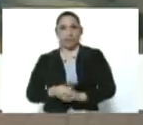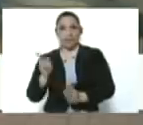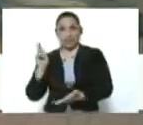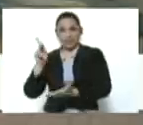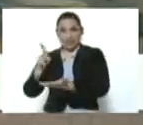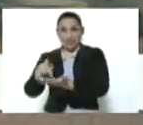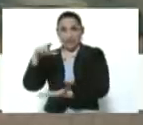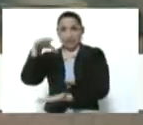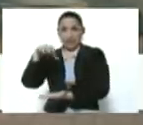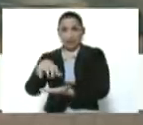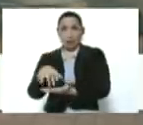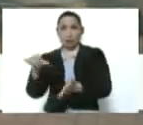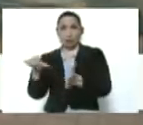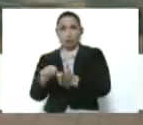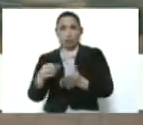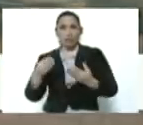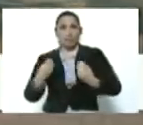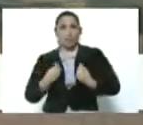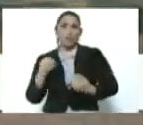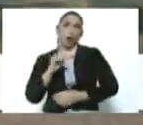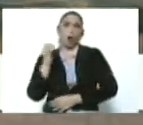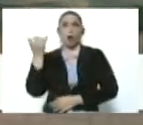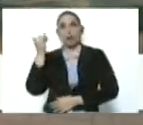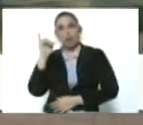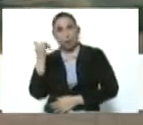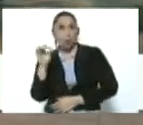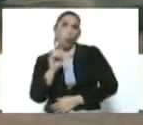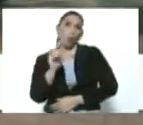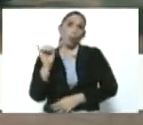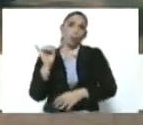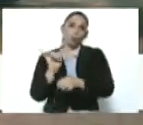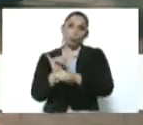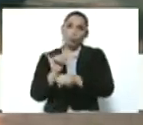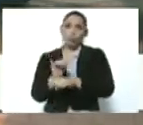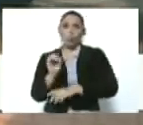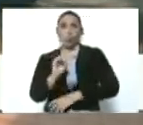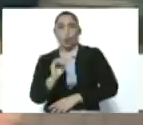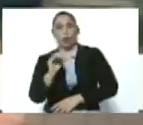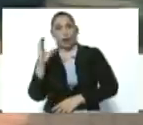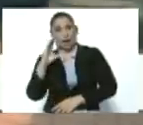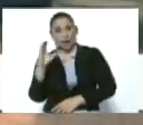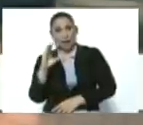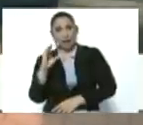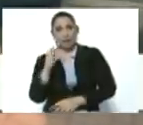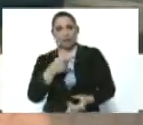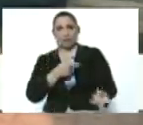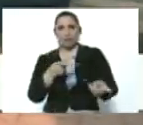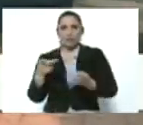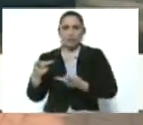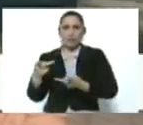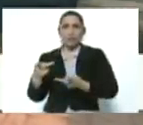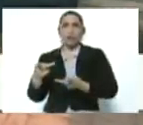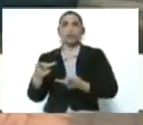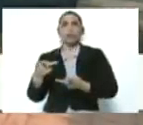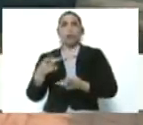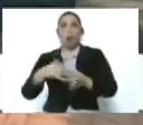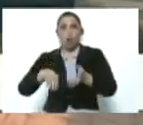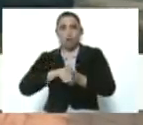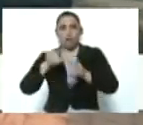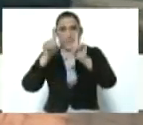estado yaracuy sucre a caracas son recibidos y se le vuelve a hacer la